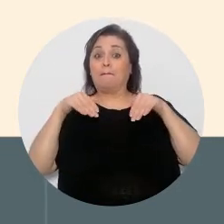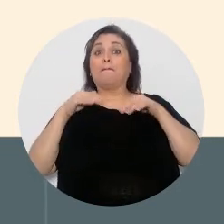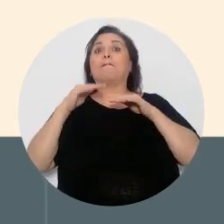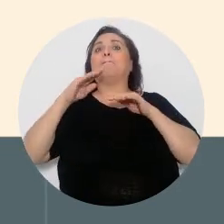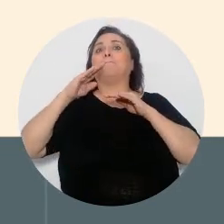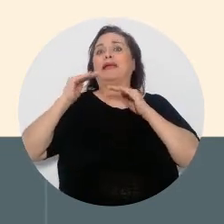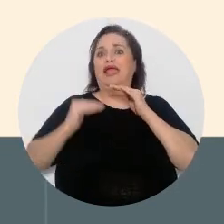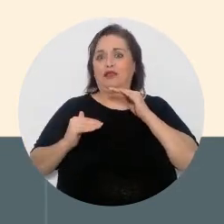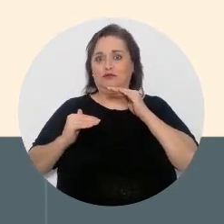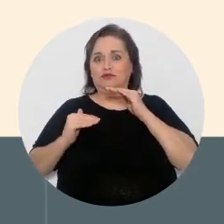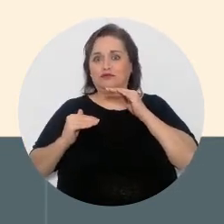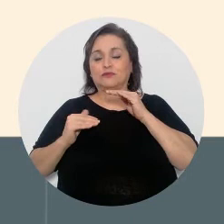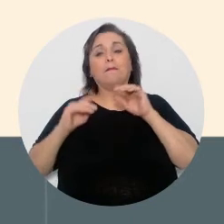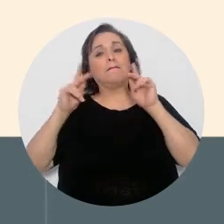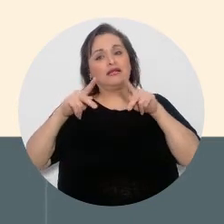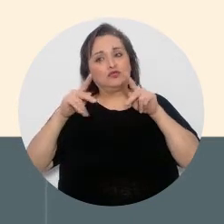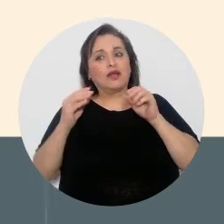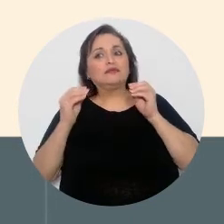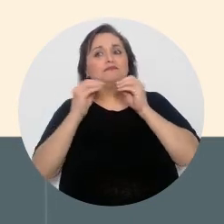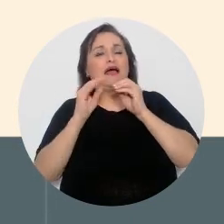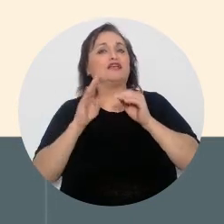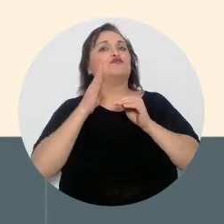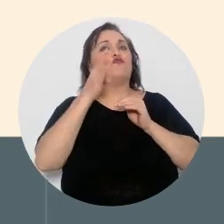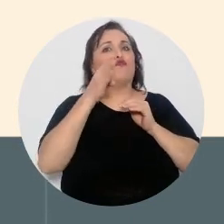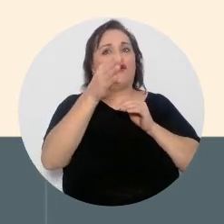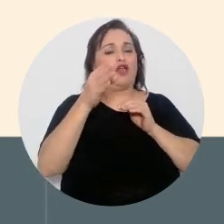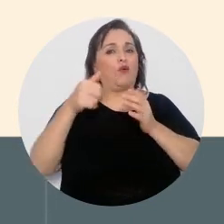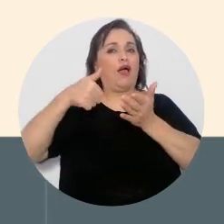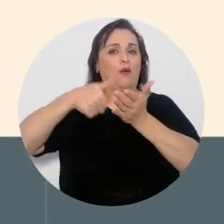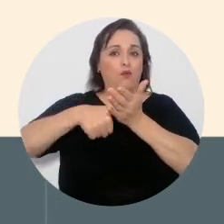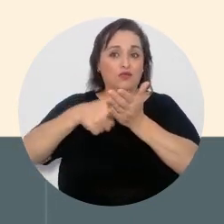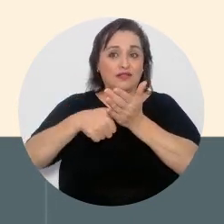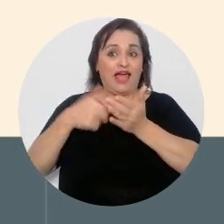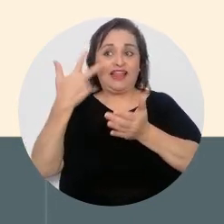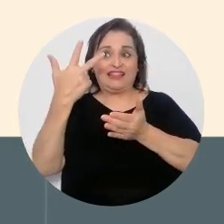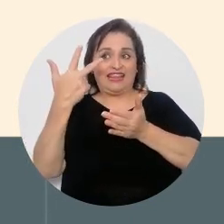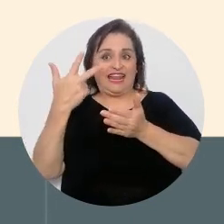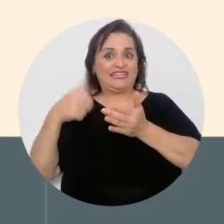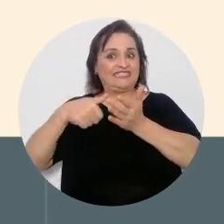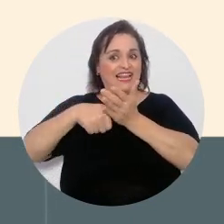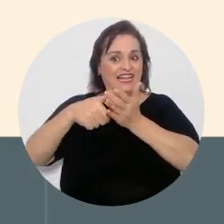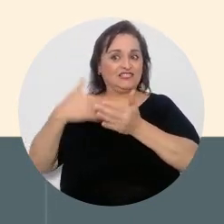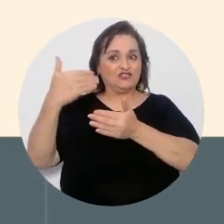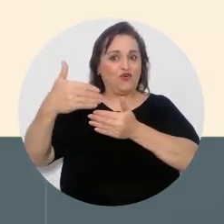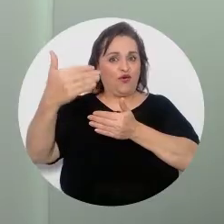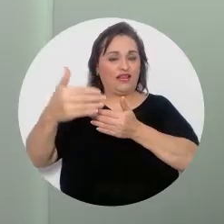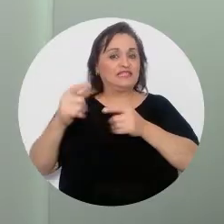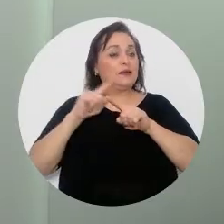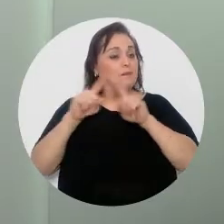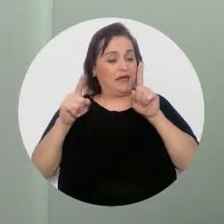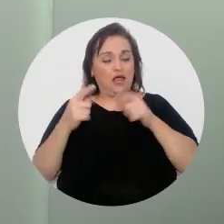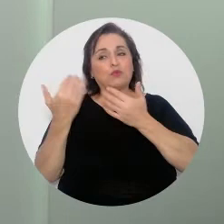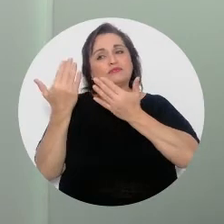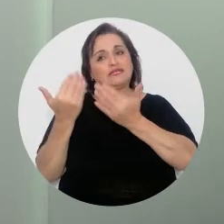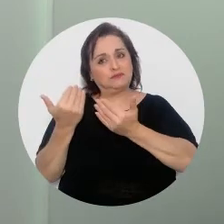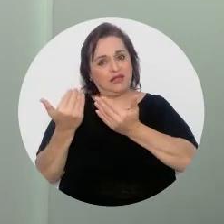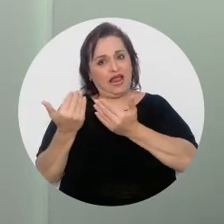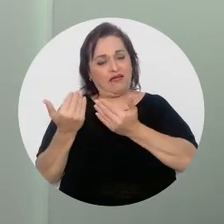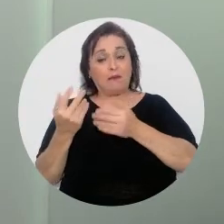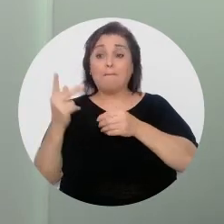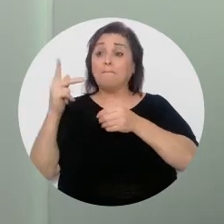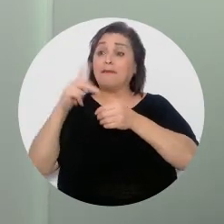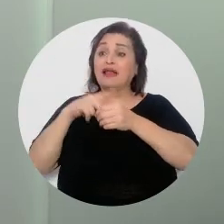el abstencionismo, dio un salto mucho mayor al que se había venido dando en las 3 elecciones anteriores, pero tampoco el que se